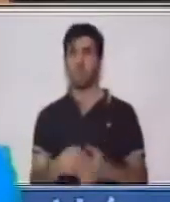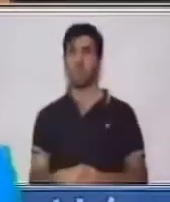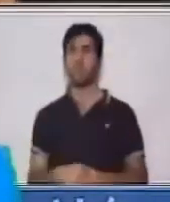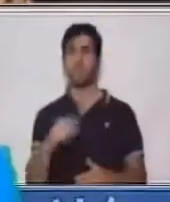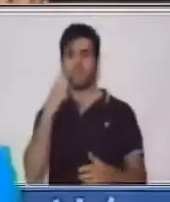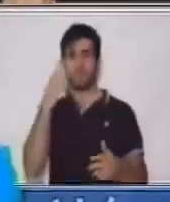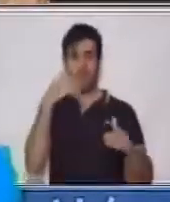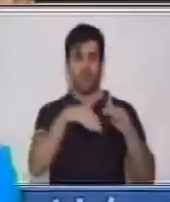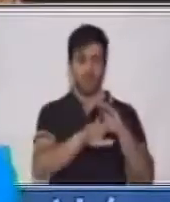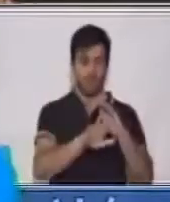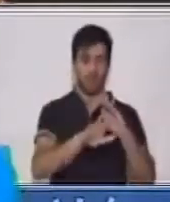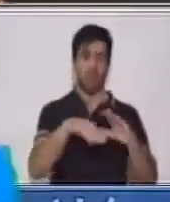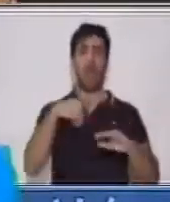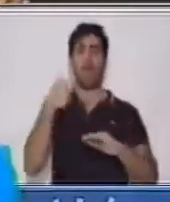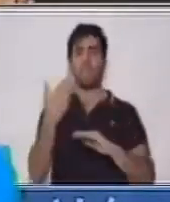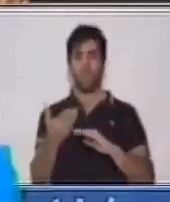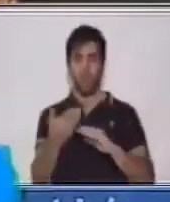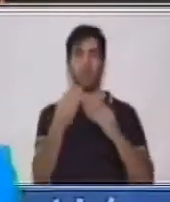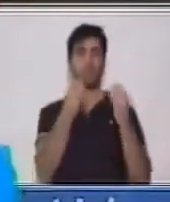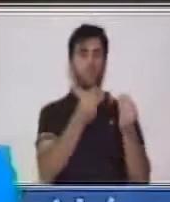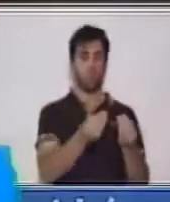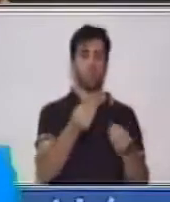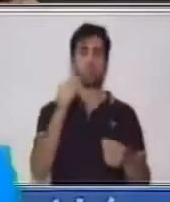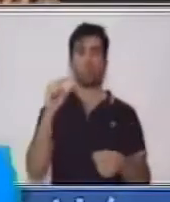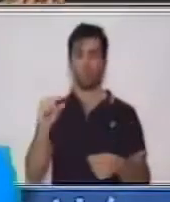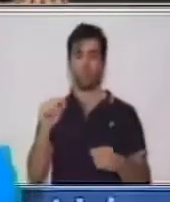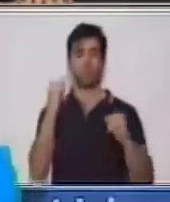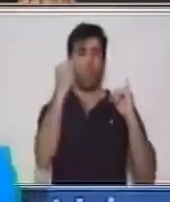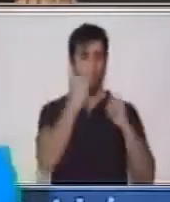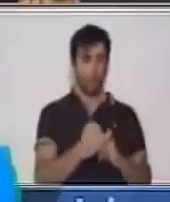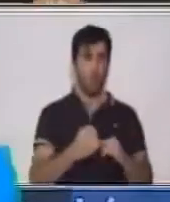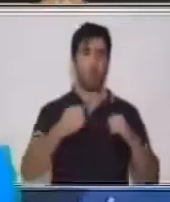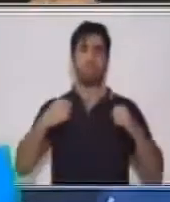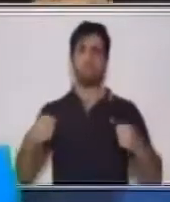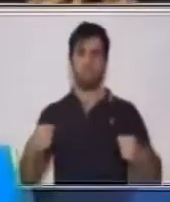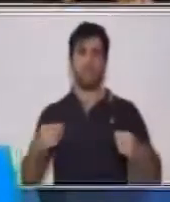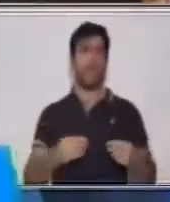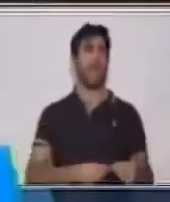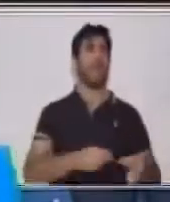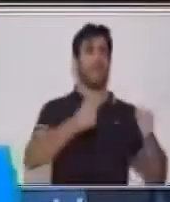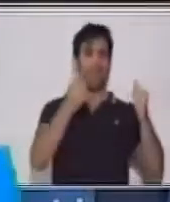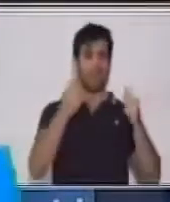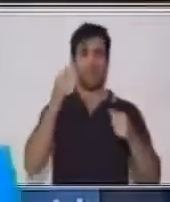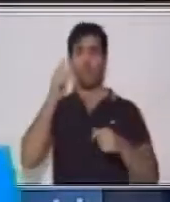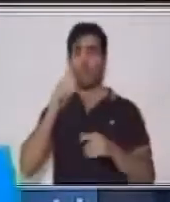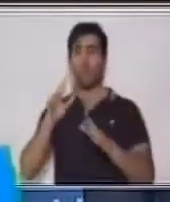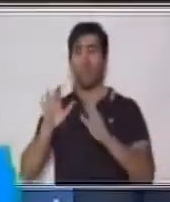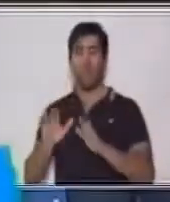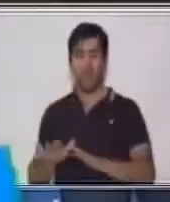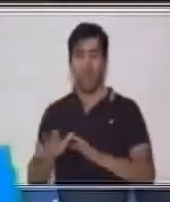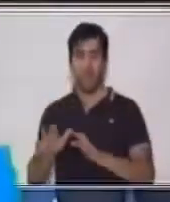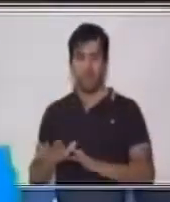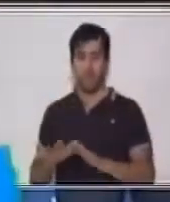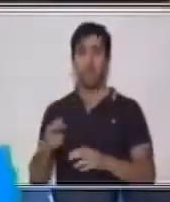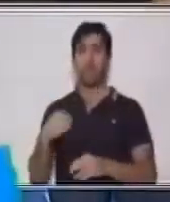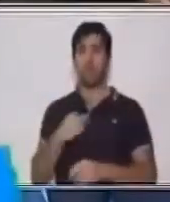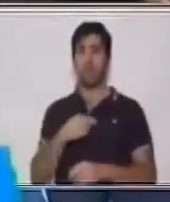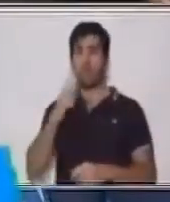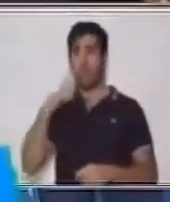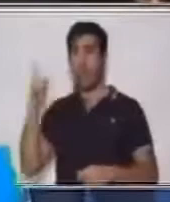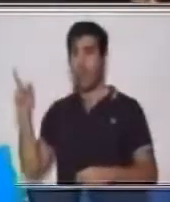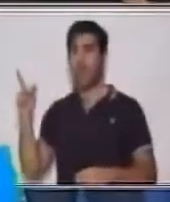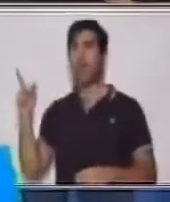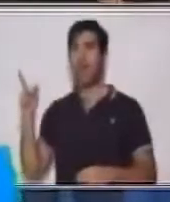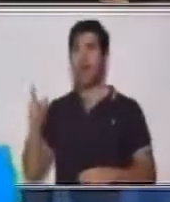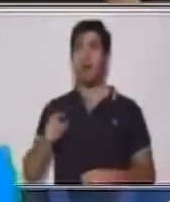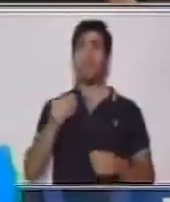Adentro, afuera, mucho, poco, flaco, gordo, rápido, lento. Y acá las tenemos, ¿verdad? Pocos,